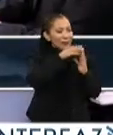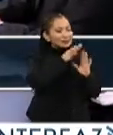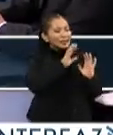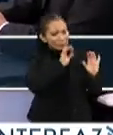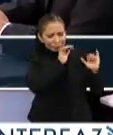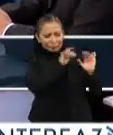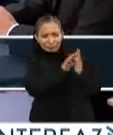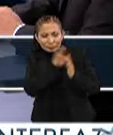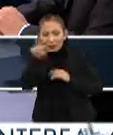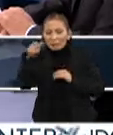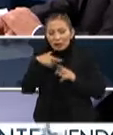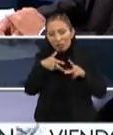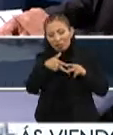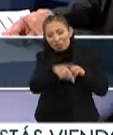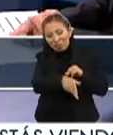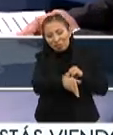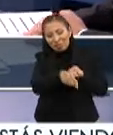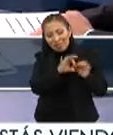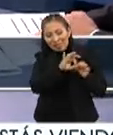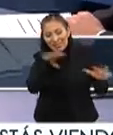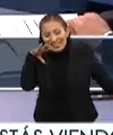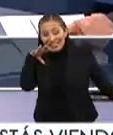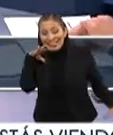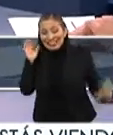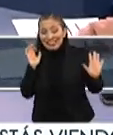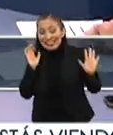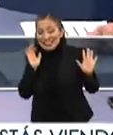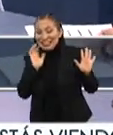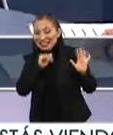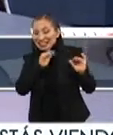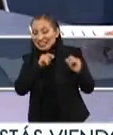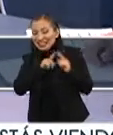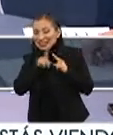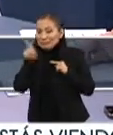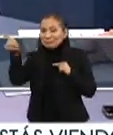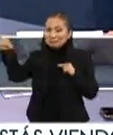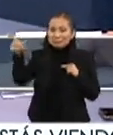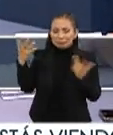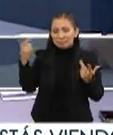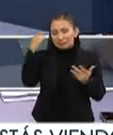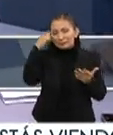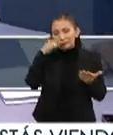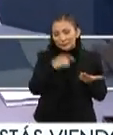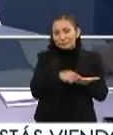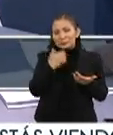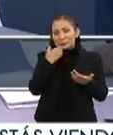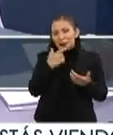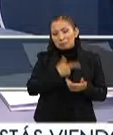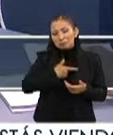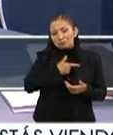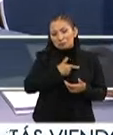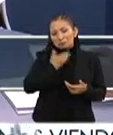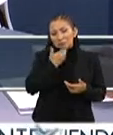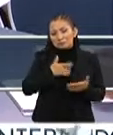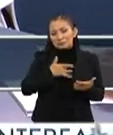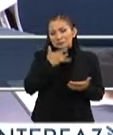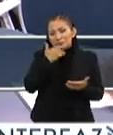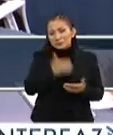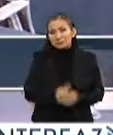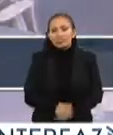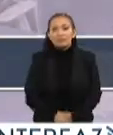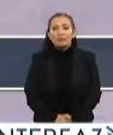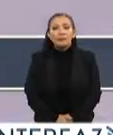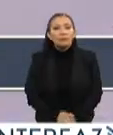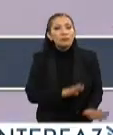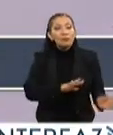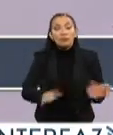porque te cortas el cordón umbilical y creo que es muy, muy gratificante. Sí, sin duda alguna.